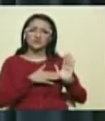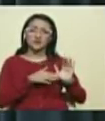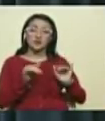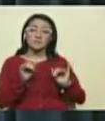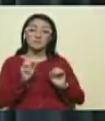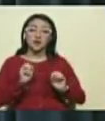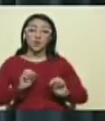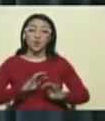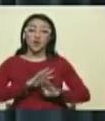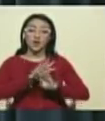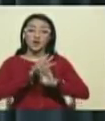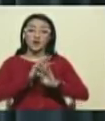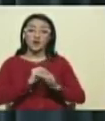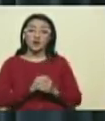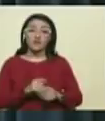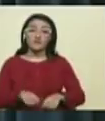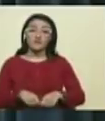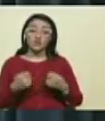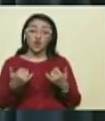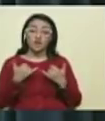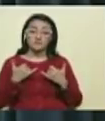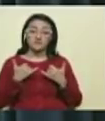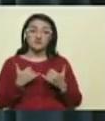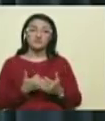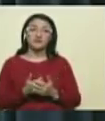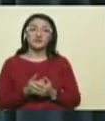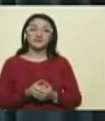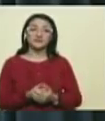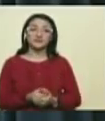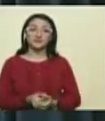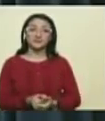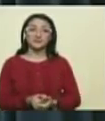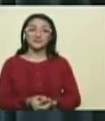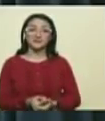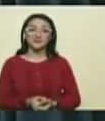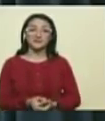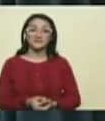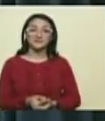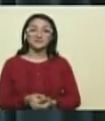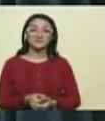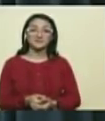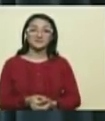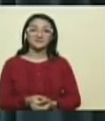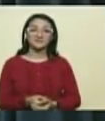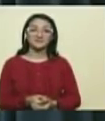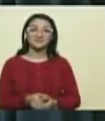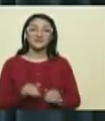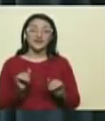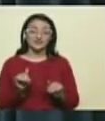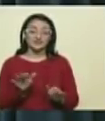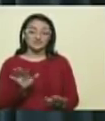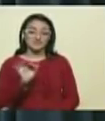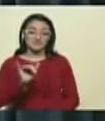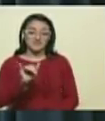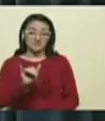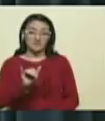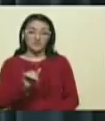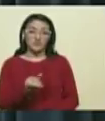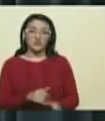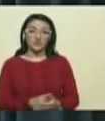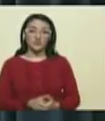OEA se viola a sí misma, se autoviola, yo no sé si existe ese término, pero eso fue lo que realmente ocurrió, porque hay